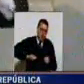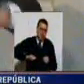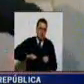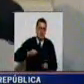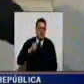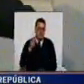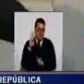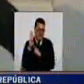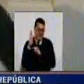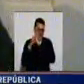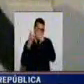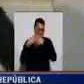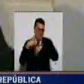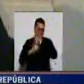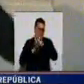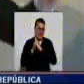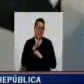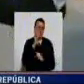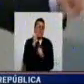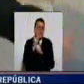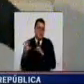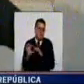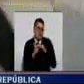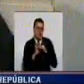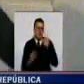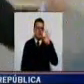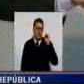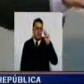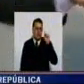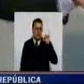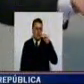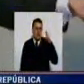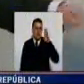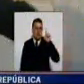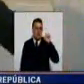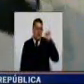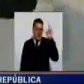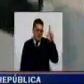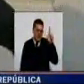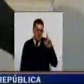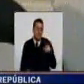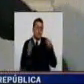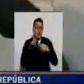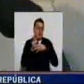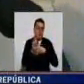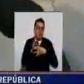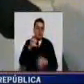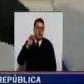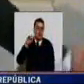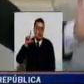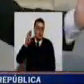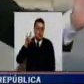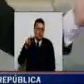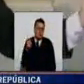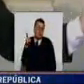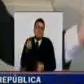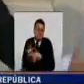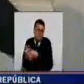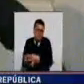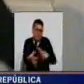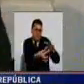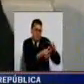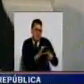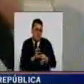son los que trabajan con Tony Blair, con Credit Suisse, con Colbún. Son esos, claro. ¿Cómo les van a encantar